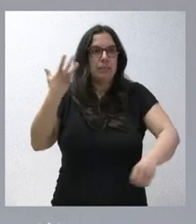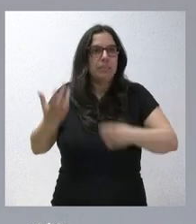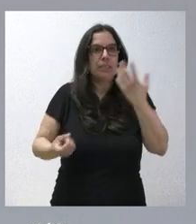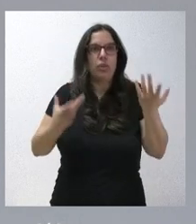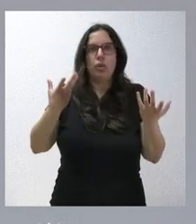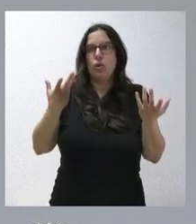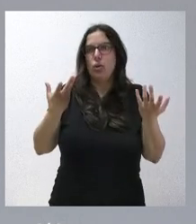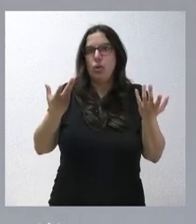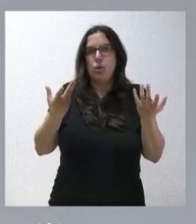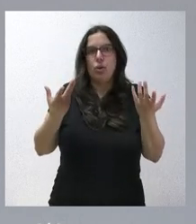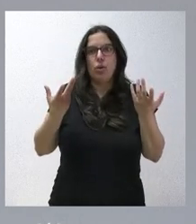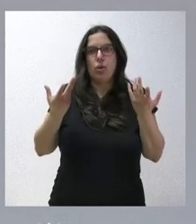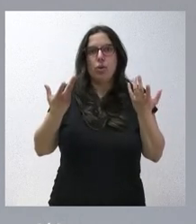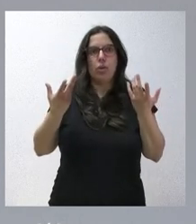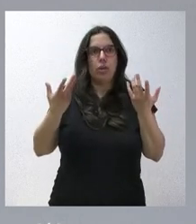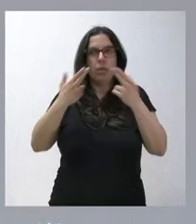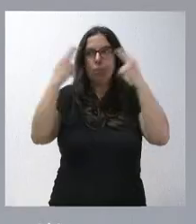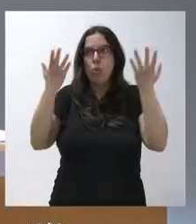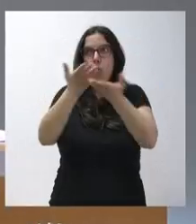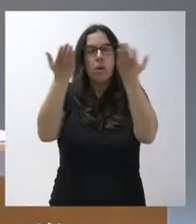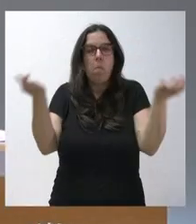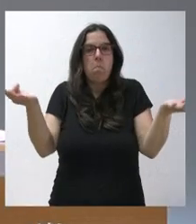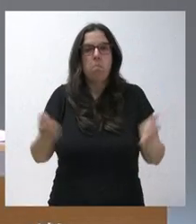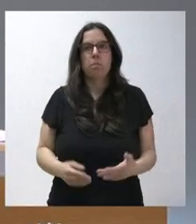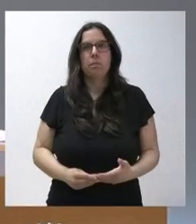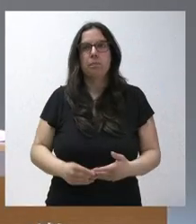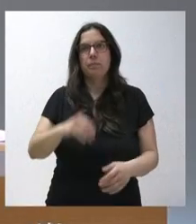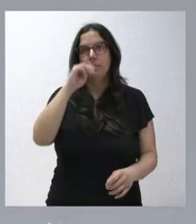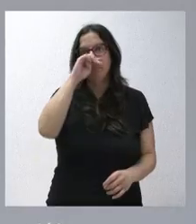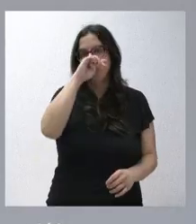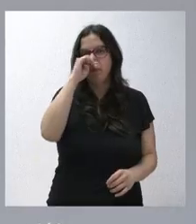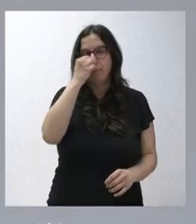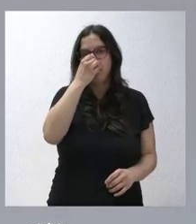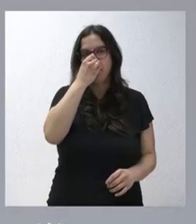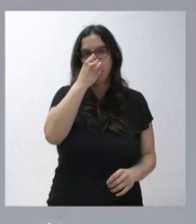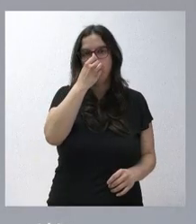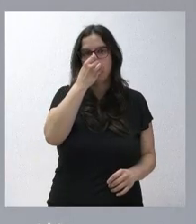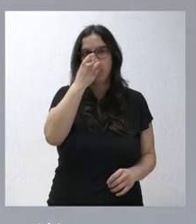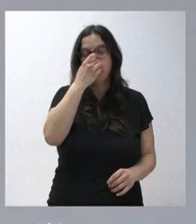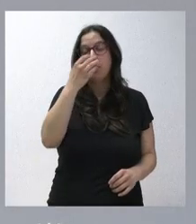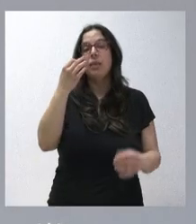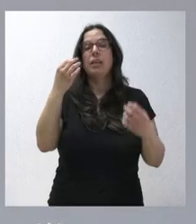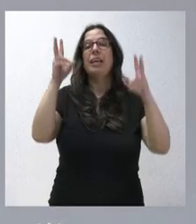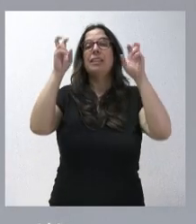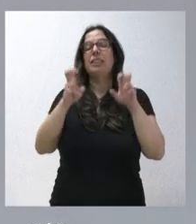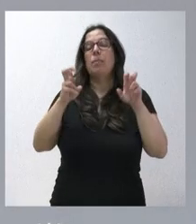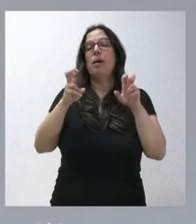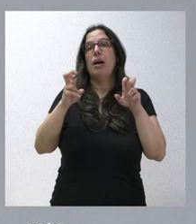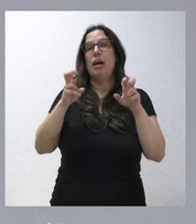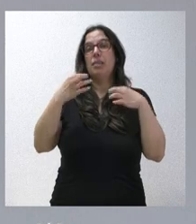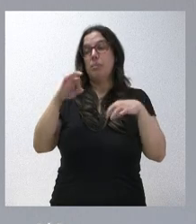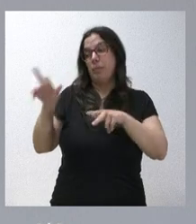y de exposición pública una cuestión simplemente respecto a la memoria democrática si me